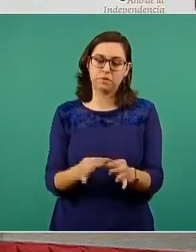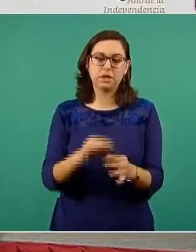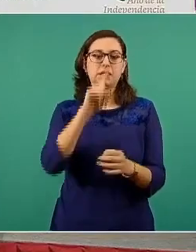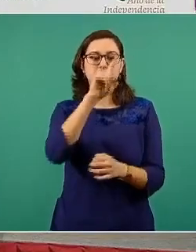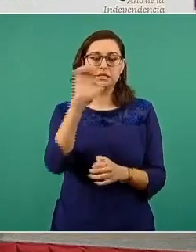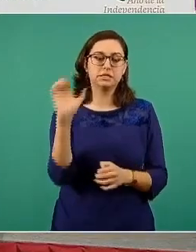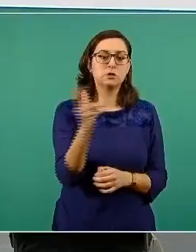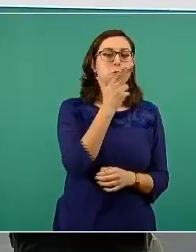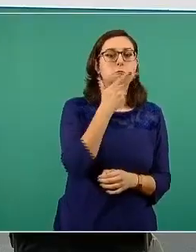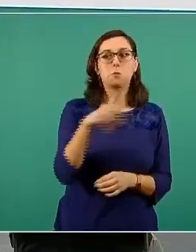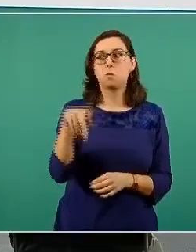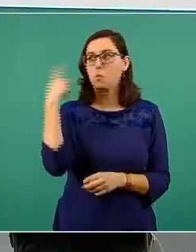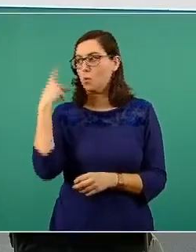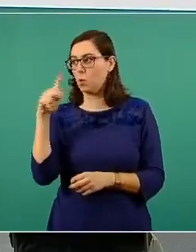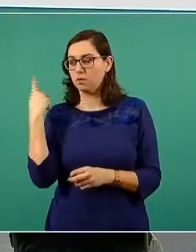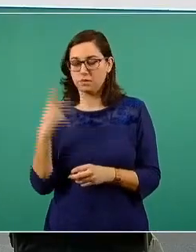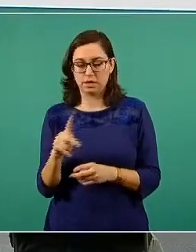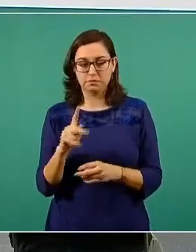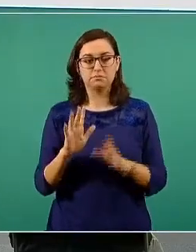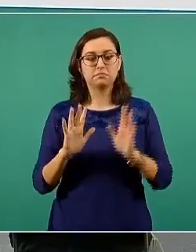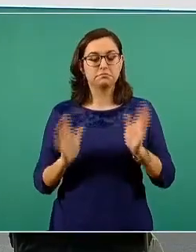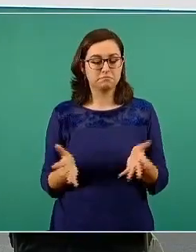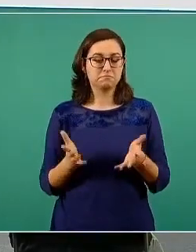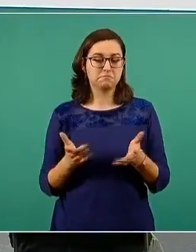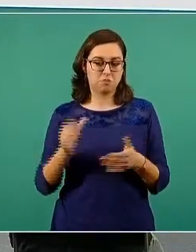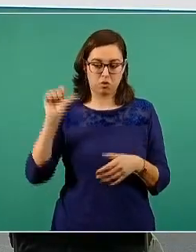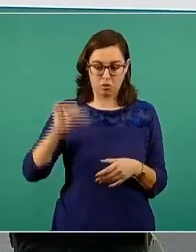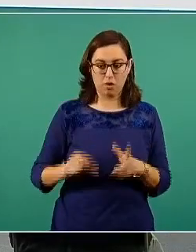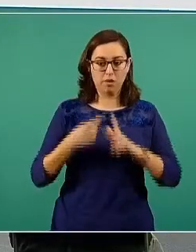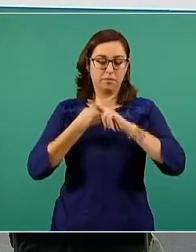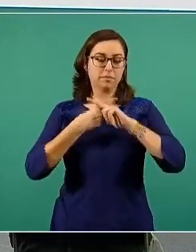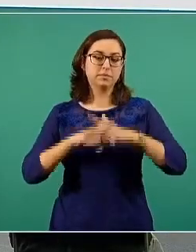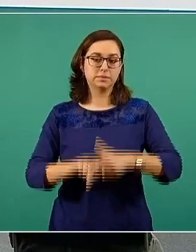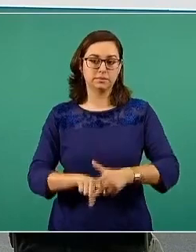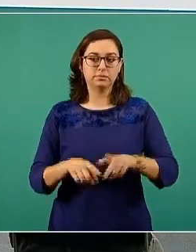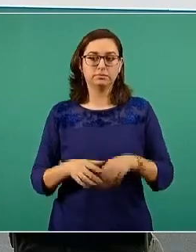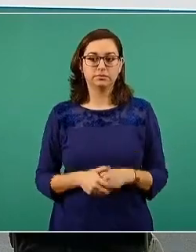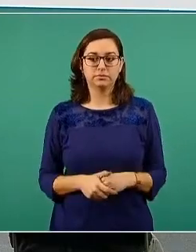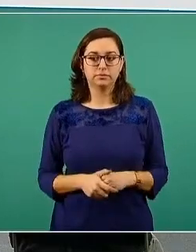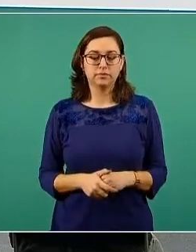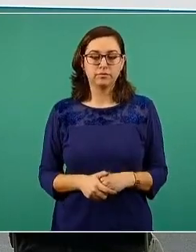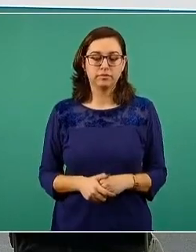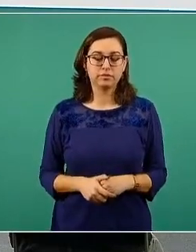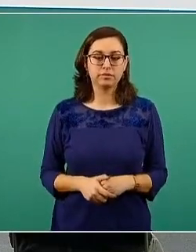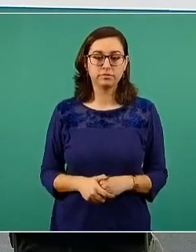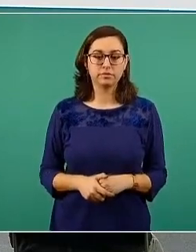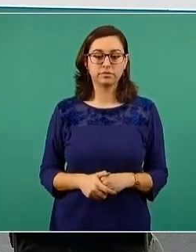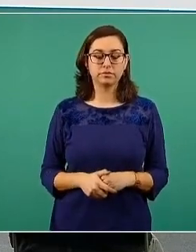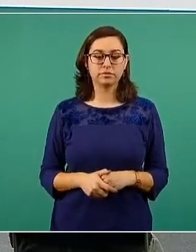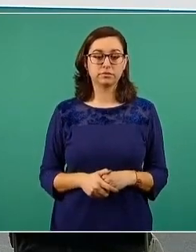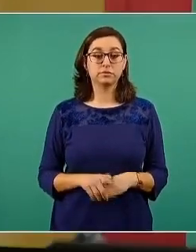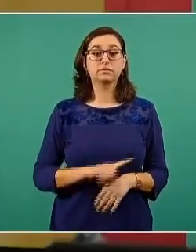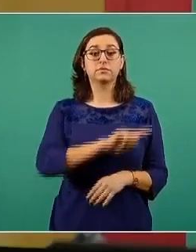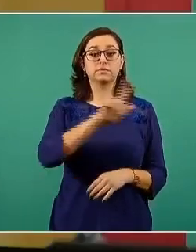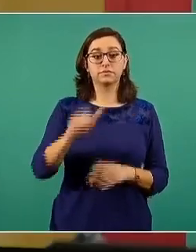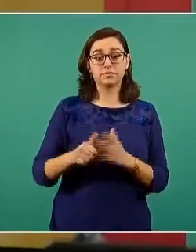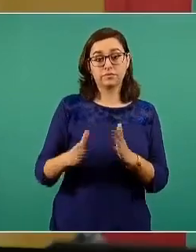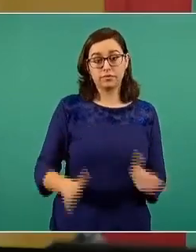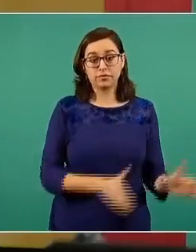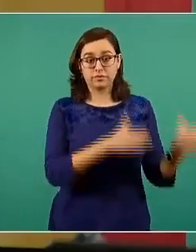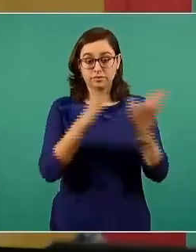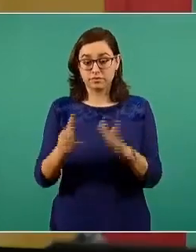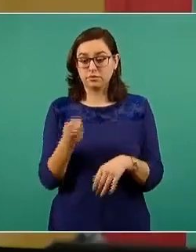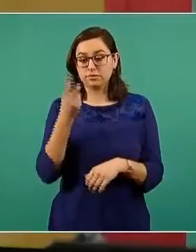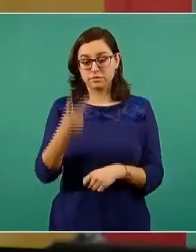Chihuahua y en Puebla, cuyo inicio fue anunciado hoy. Seguimos ya en la etapa 2. La etapa 2 es la vacunación